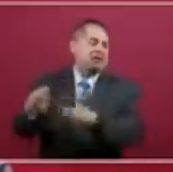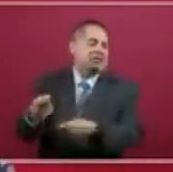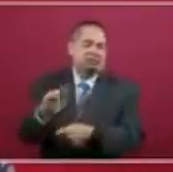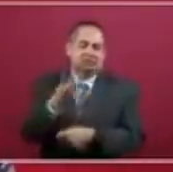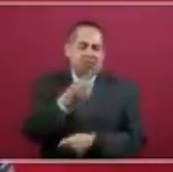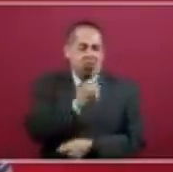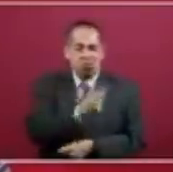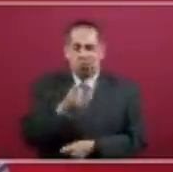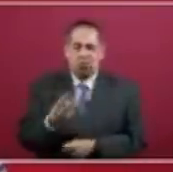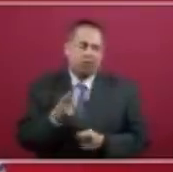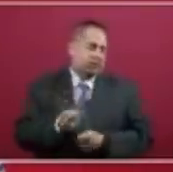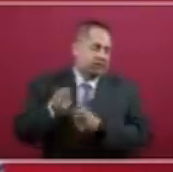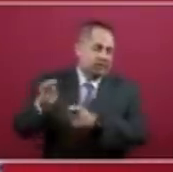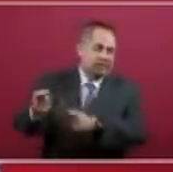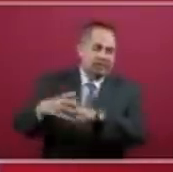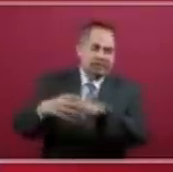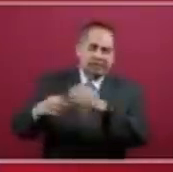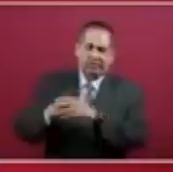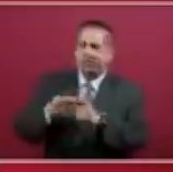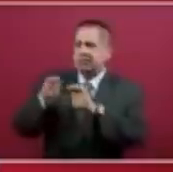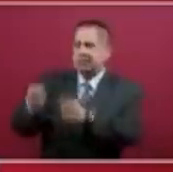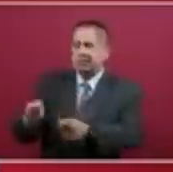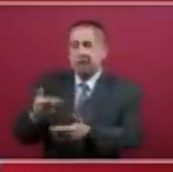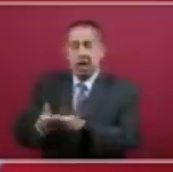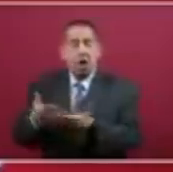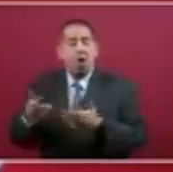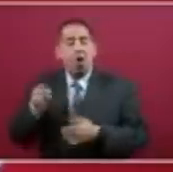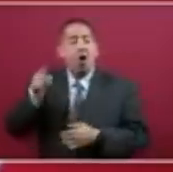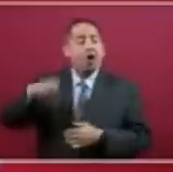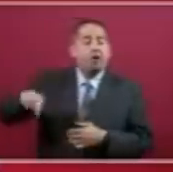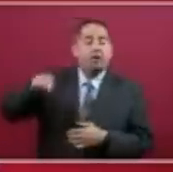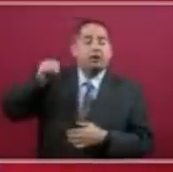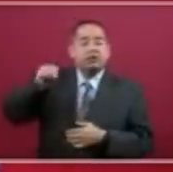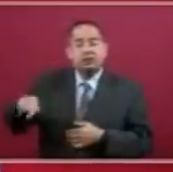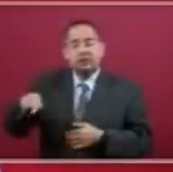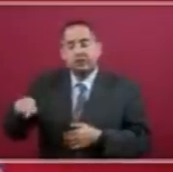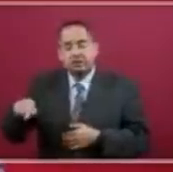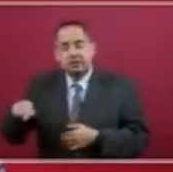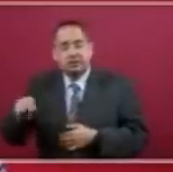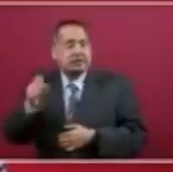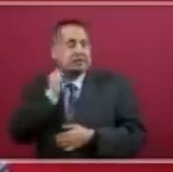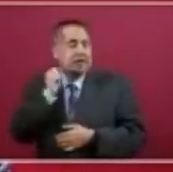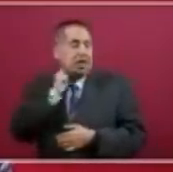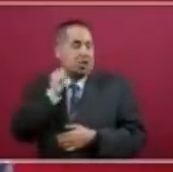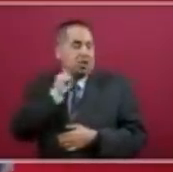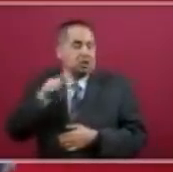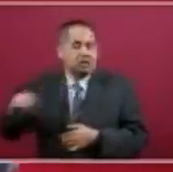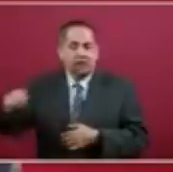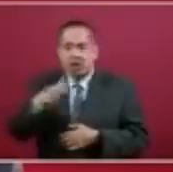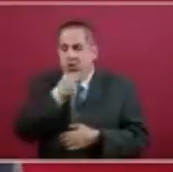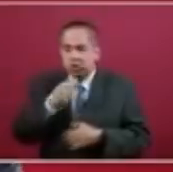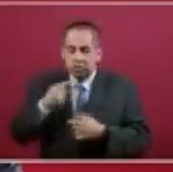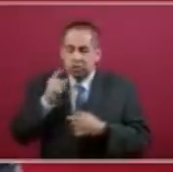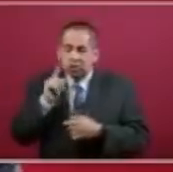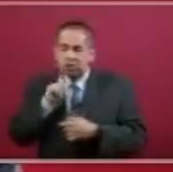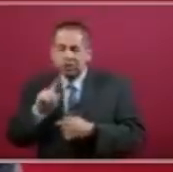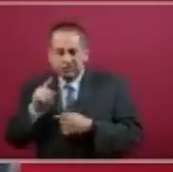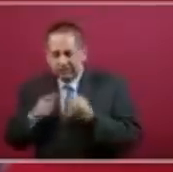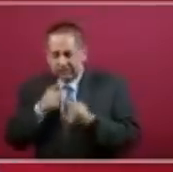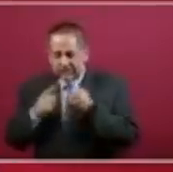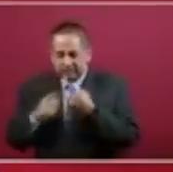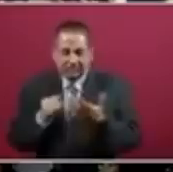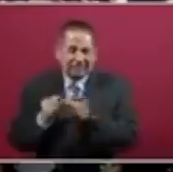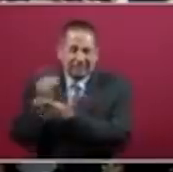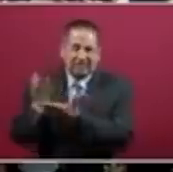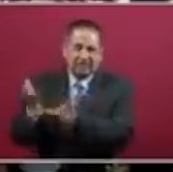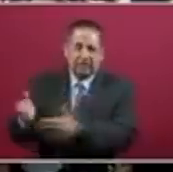nuestras propuestas, ahora van a ser los senadores los que van a decidir libremente. ¿Pero